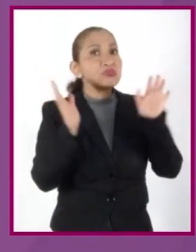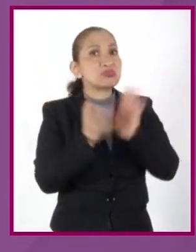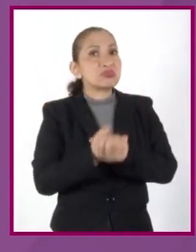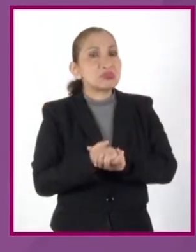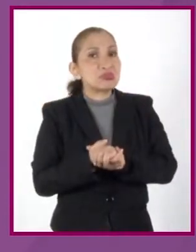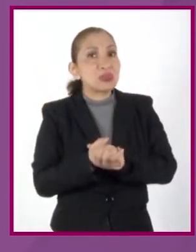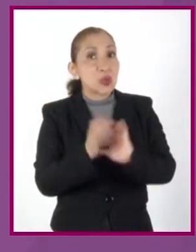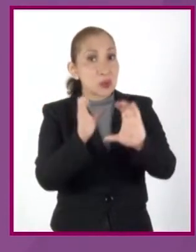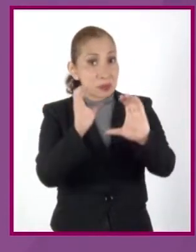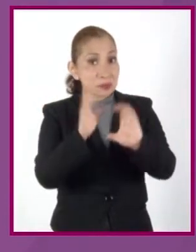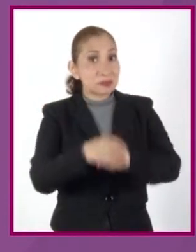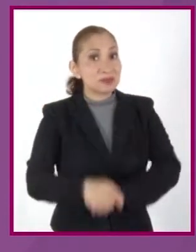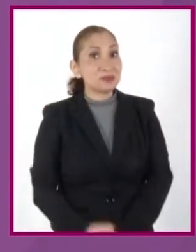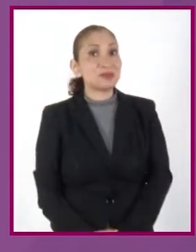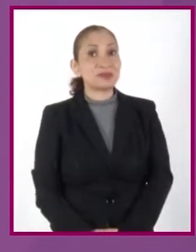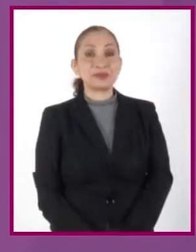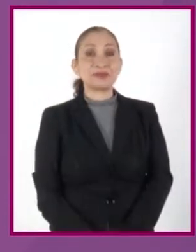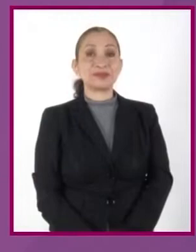Cuidado.